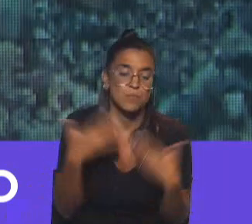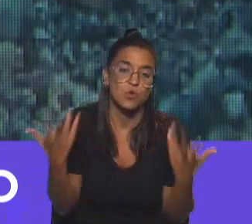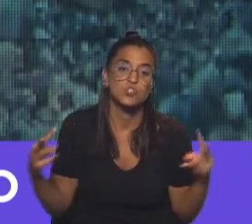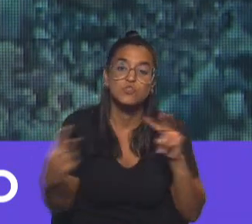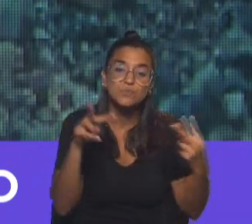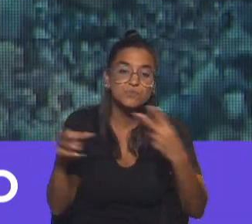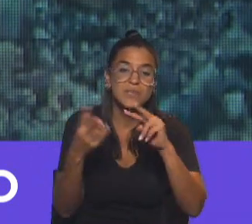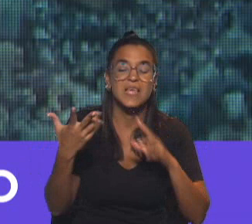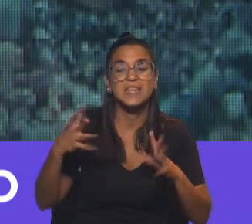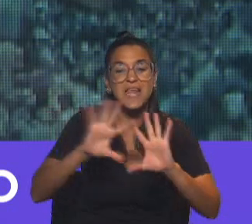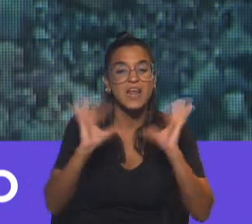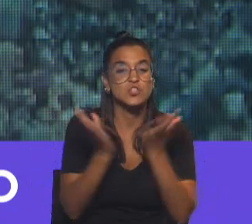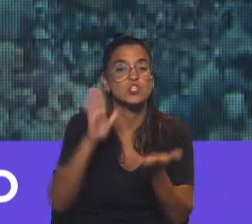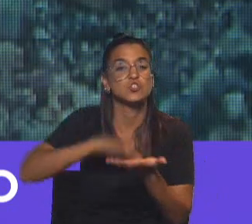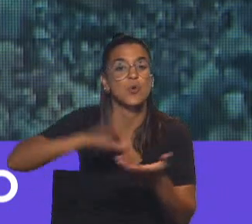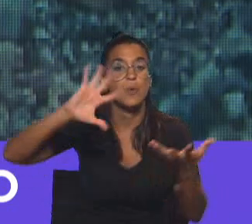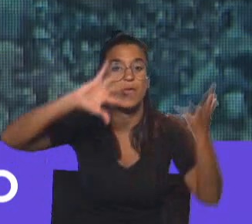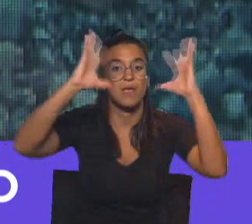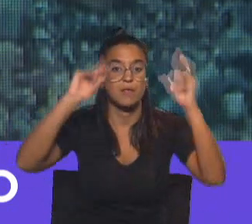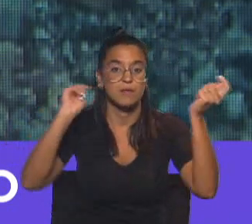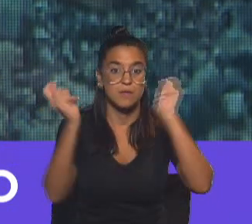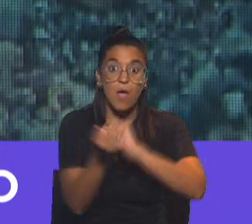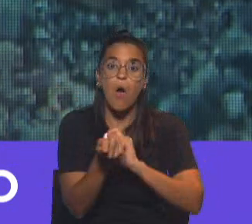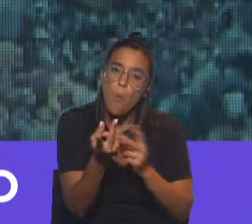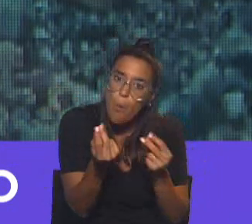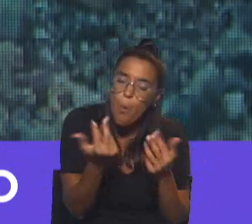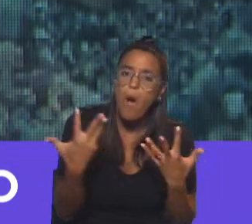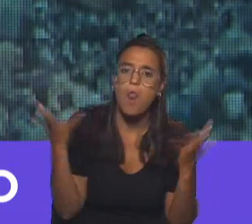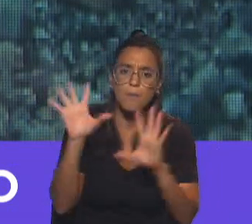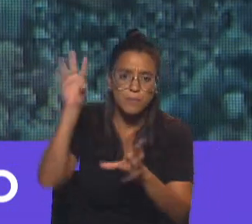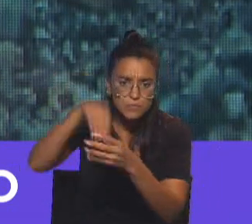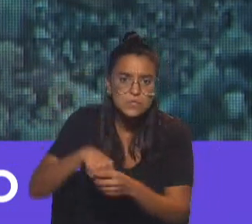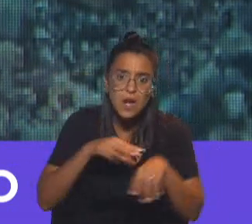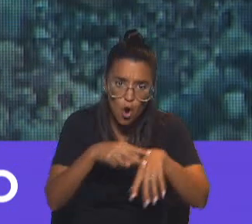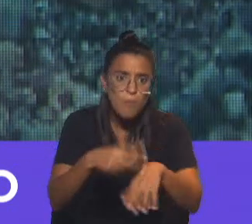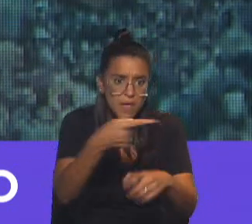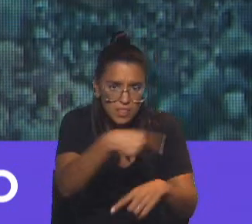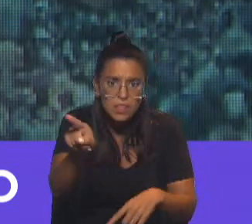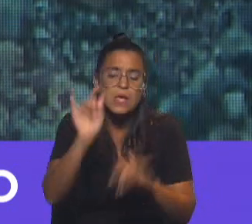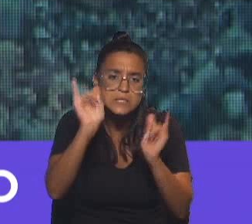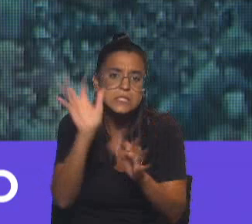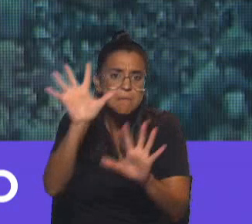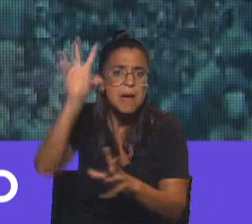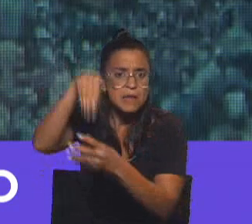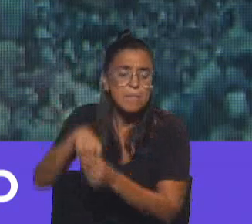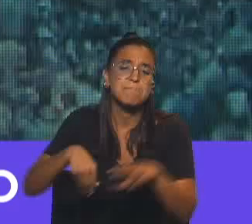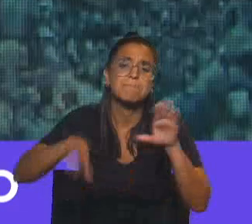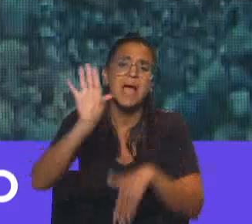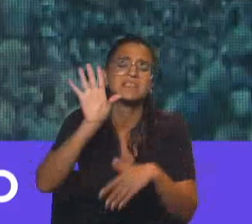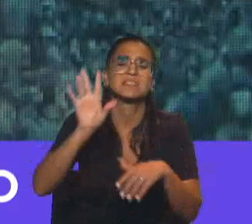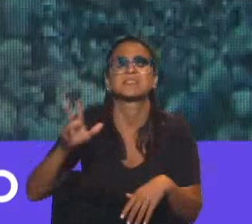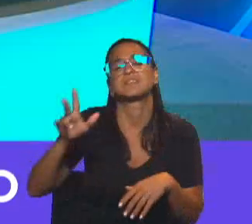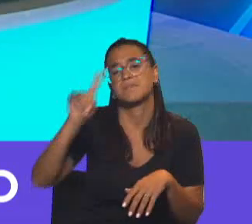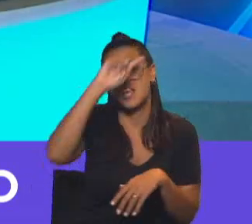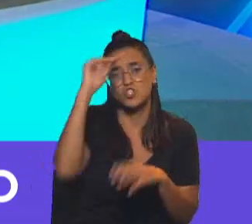cumbres internacionales de cambio climático se ha valorado su participación, se recomienda su participación y en particular en Naciones Unidas, el Consejo de